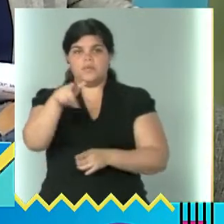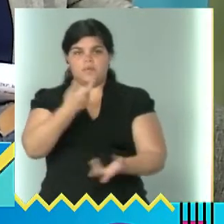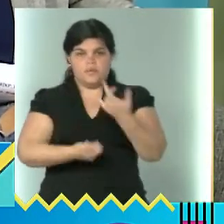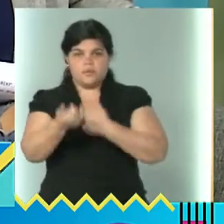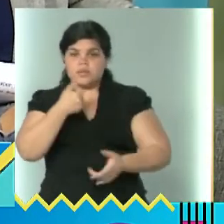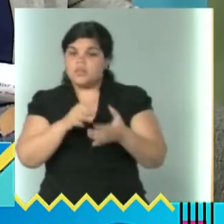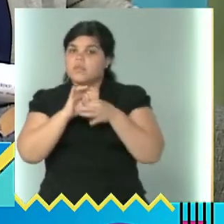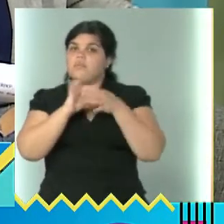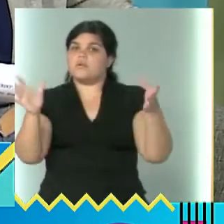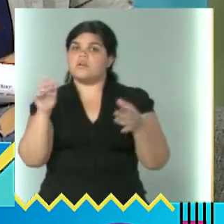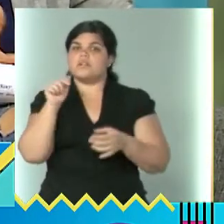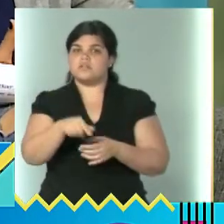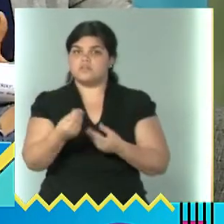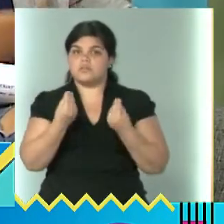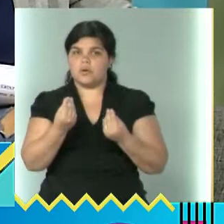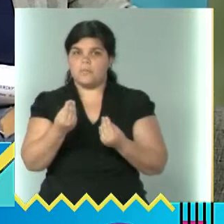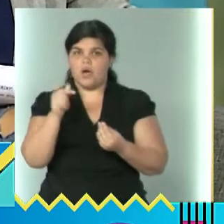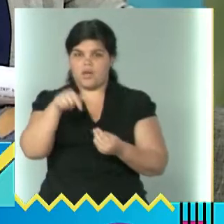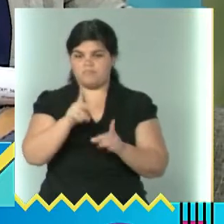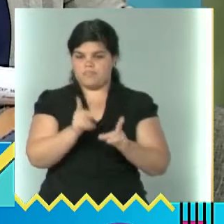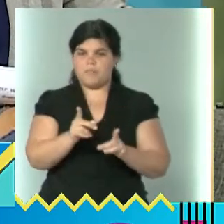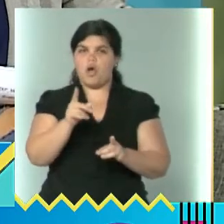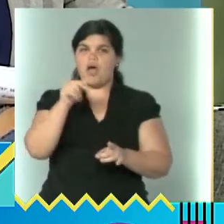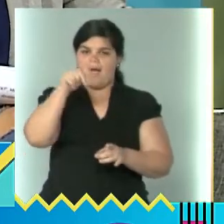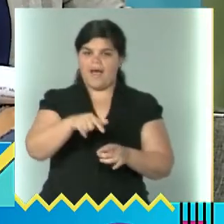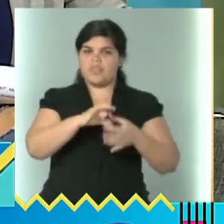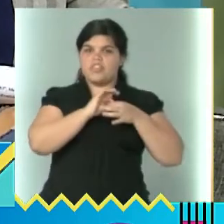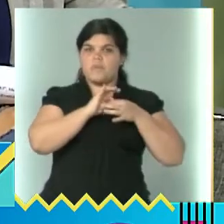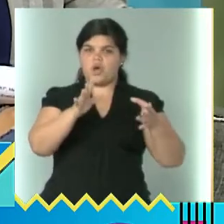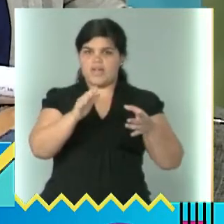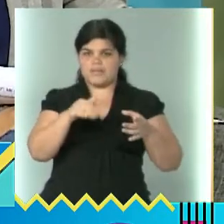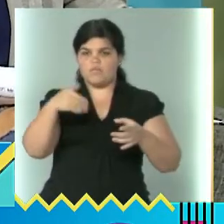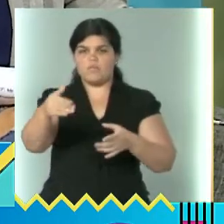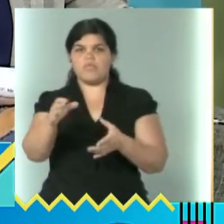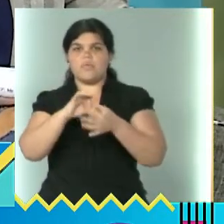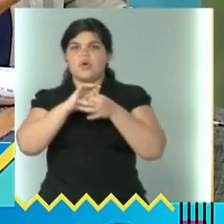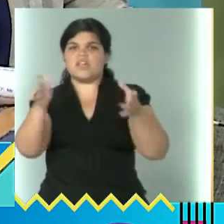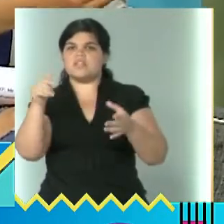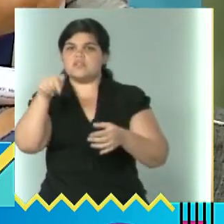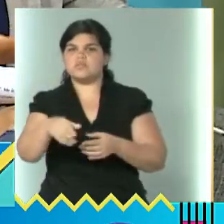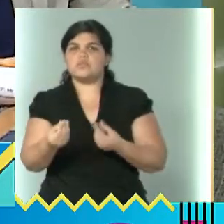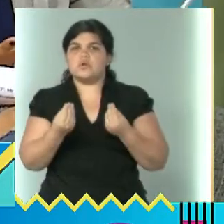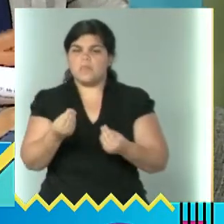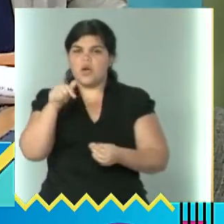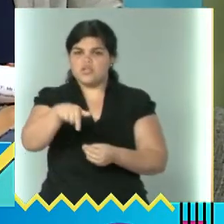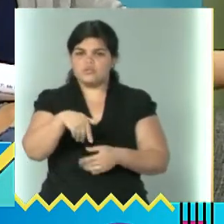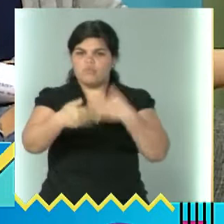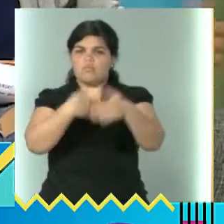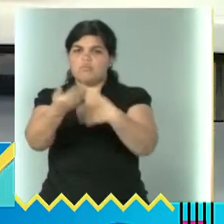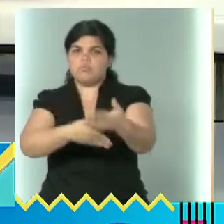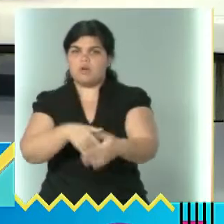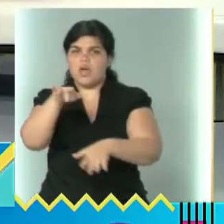democratización también, ¿cómo incide eso en la democracia? Porque estamos viendo que eso incidió en una elección presidencial. ¿Cómo lo